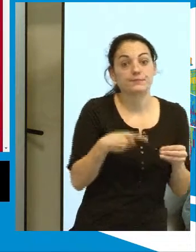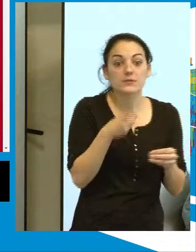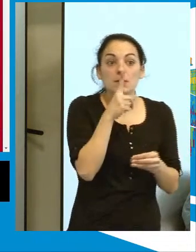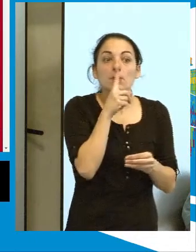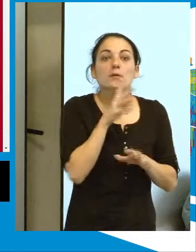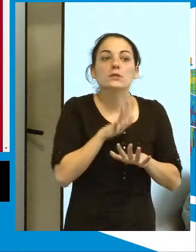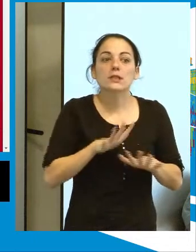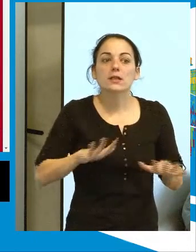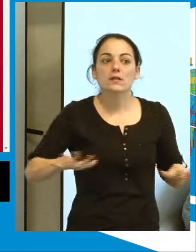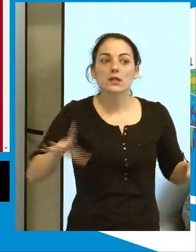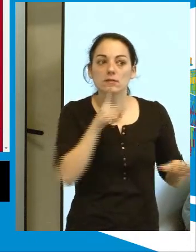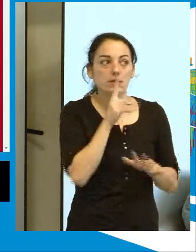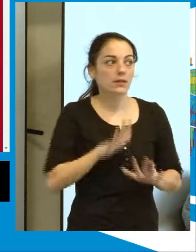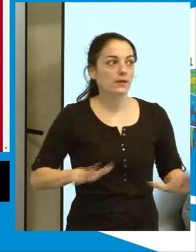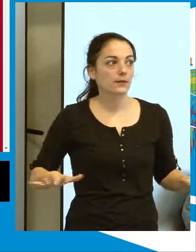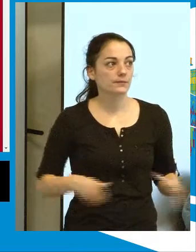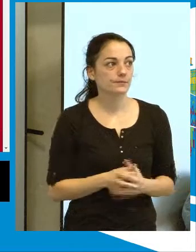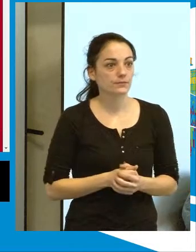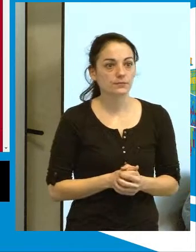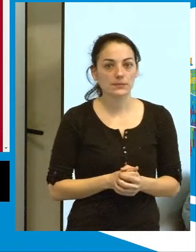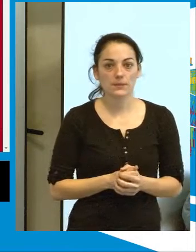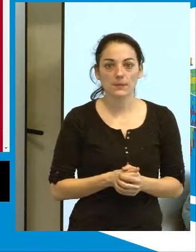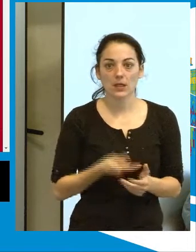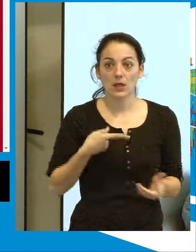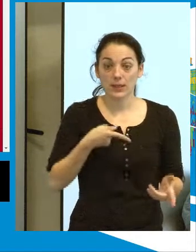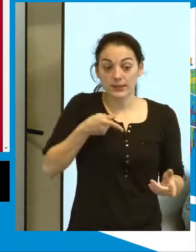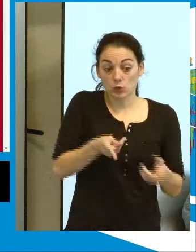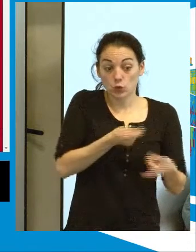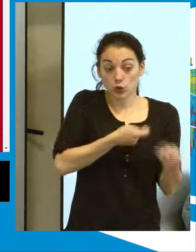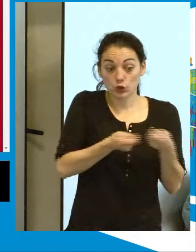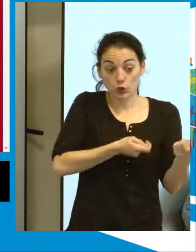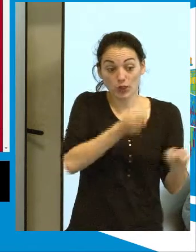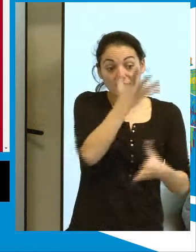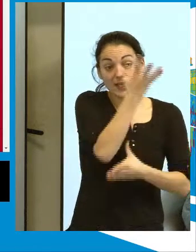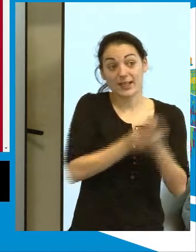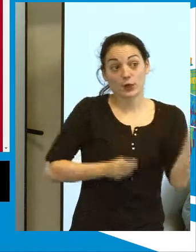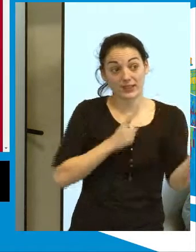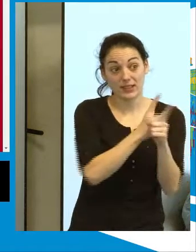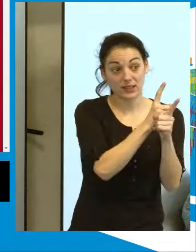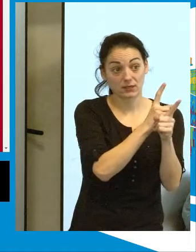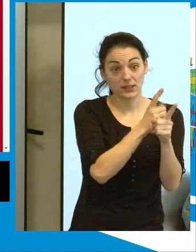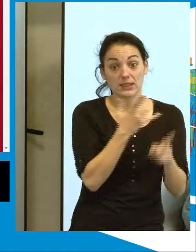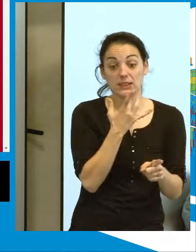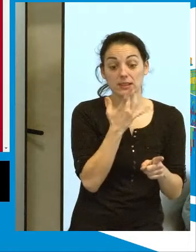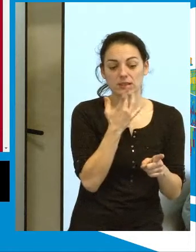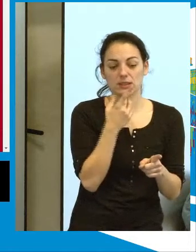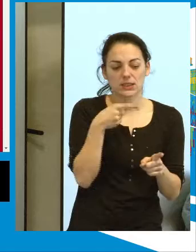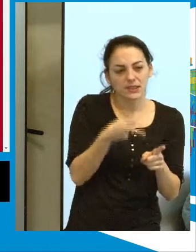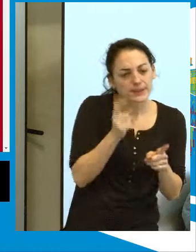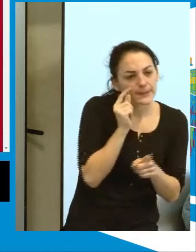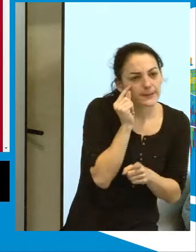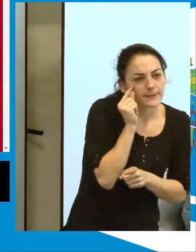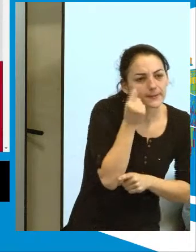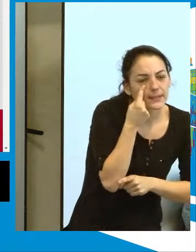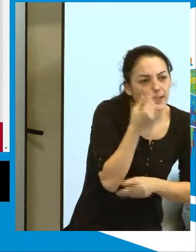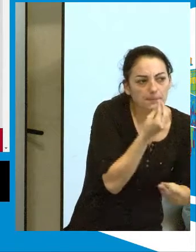opciones? silencia si quieres la No te he locución. entendido. ¿Has dicho alguna de estas opciones? Tiene un control antierrores, ¿vale? Que es esto que cuando no acaba de detectar del todo